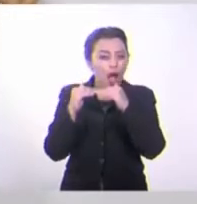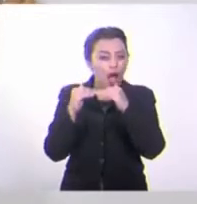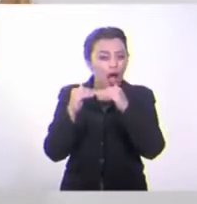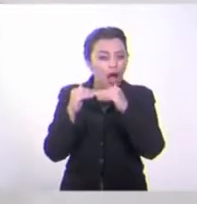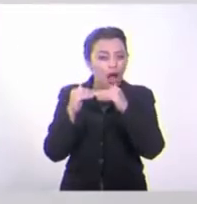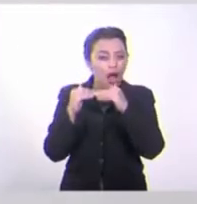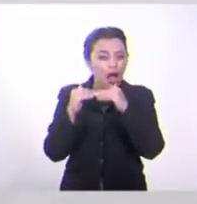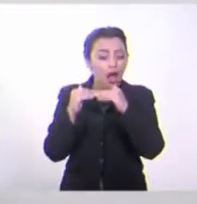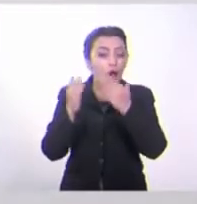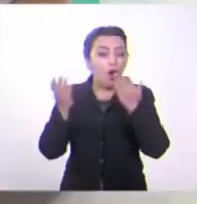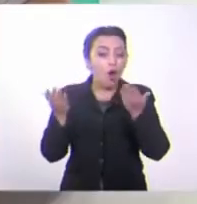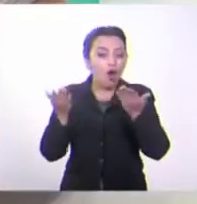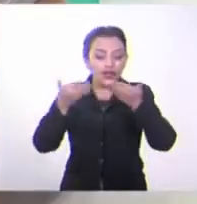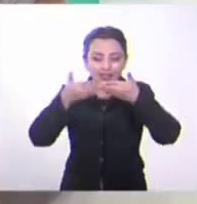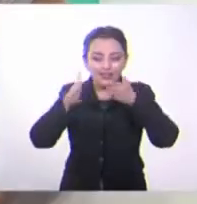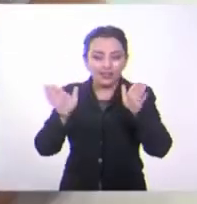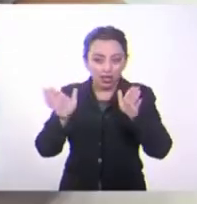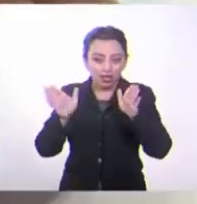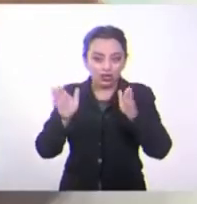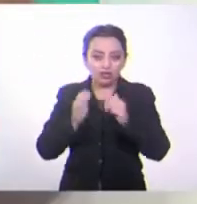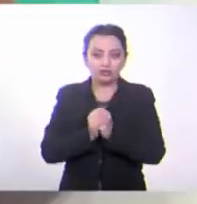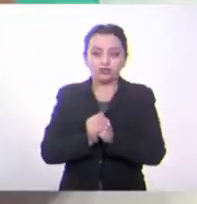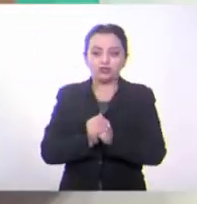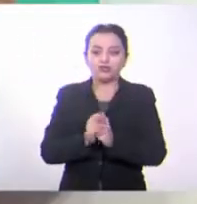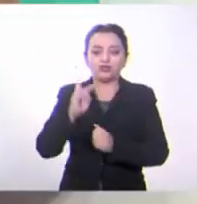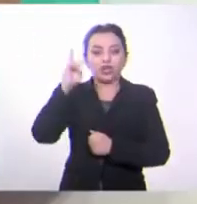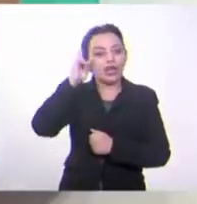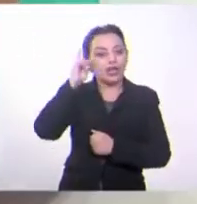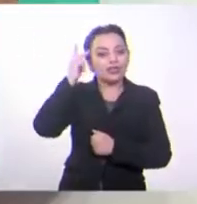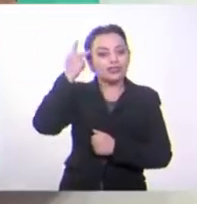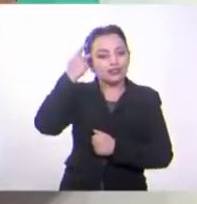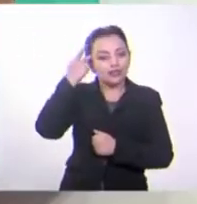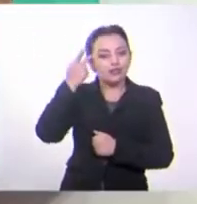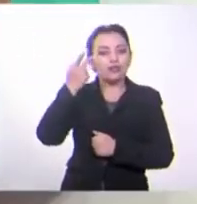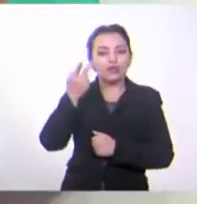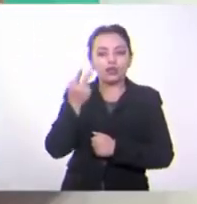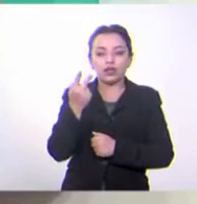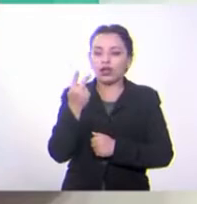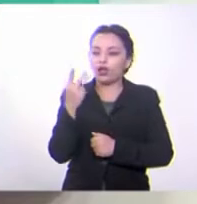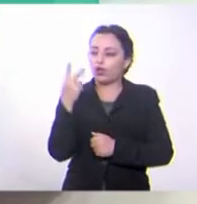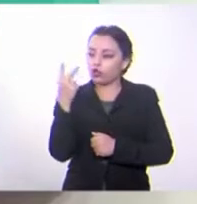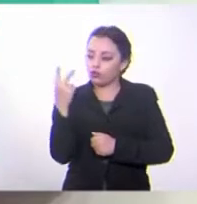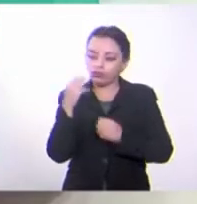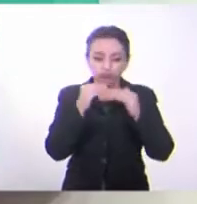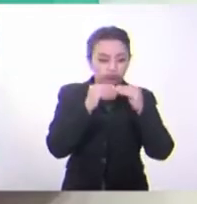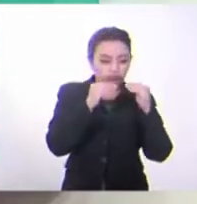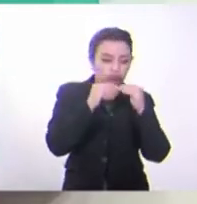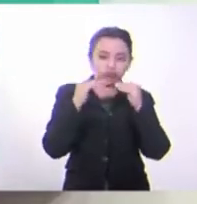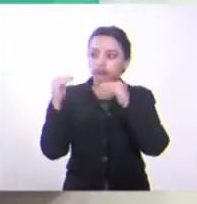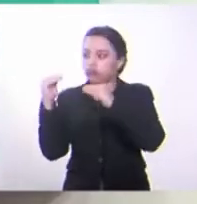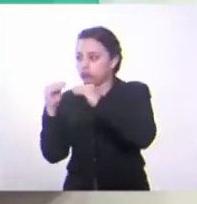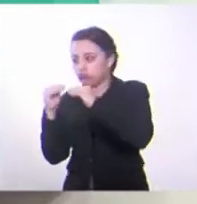A ver, ¿qué significaba que dos figuras fueran semejantes?